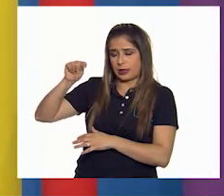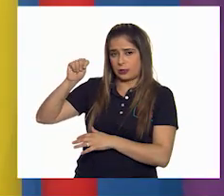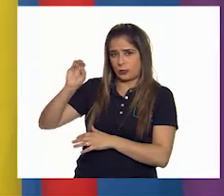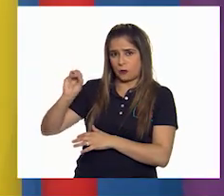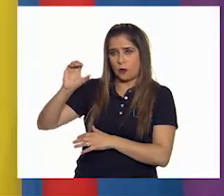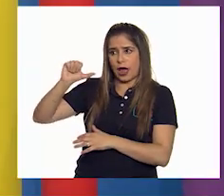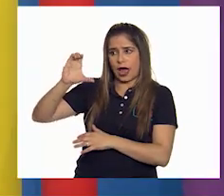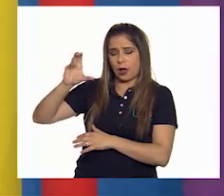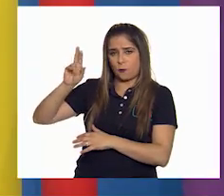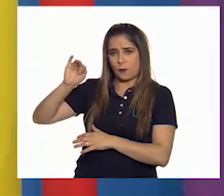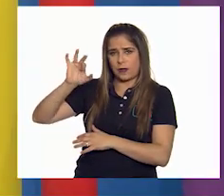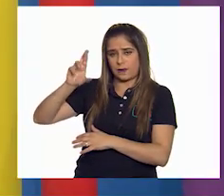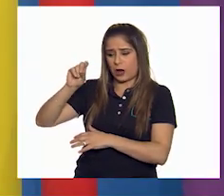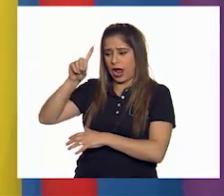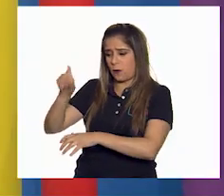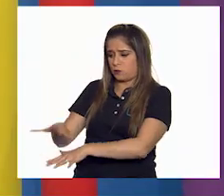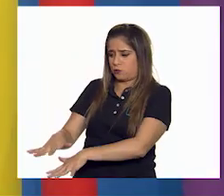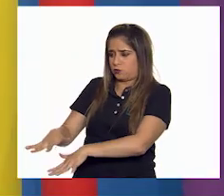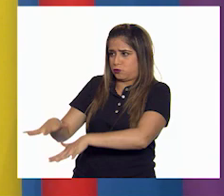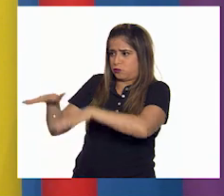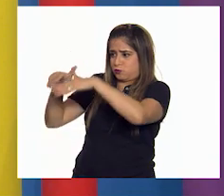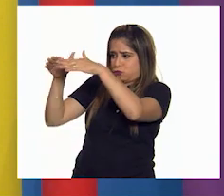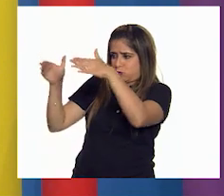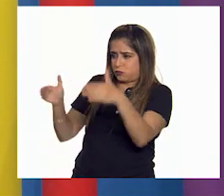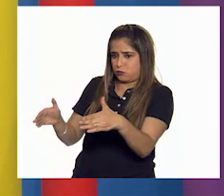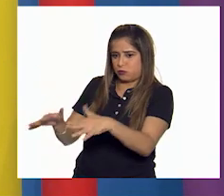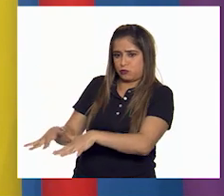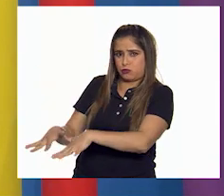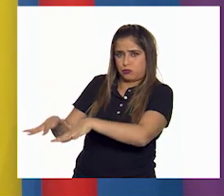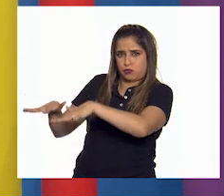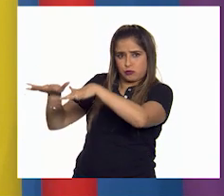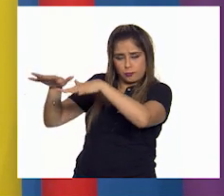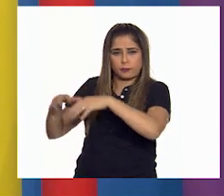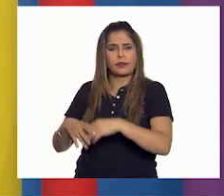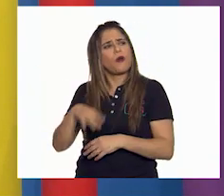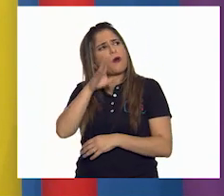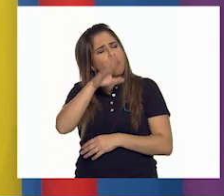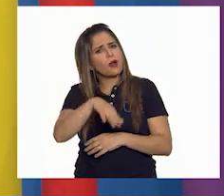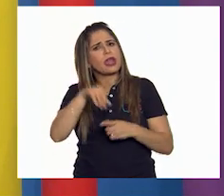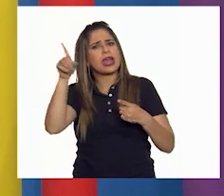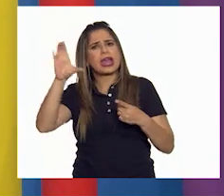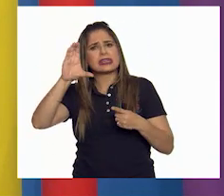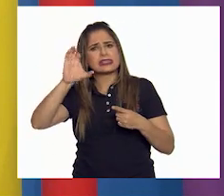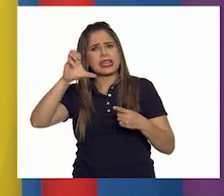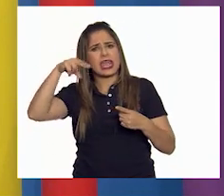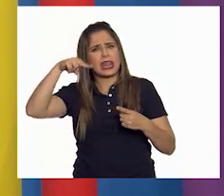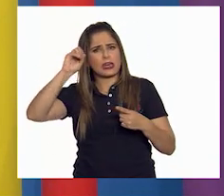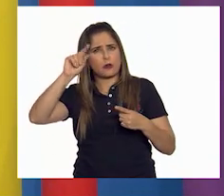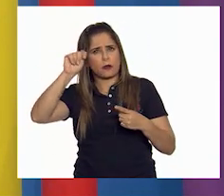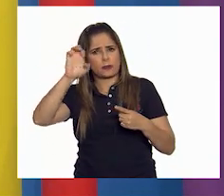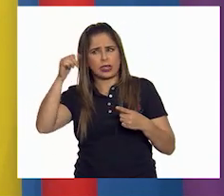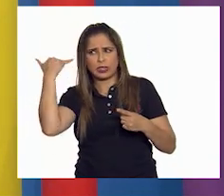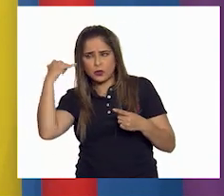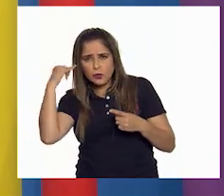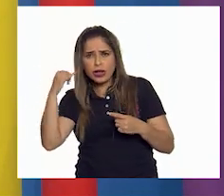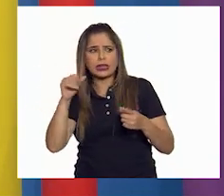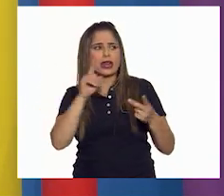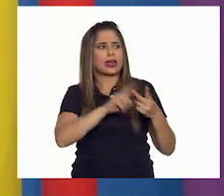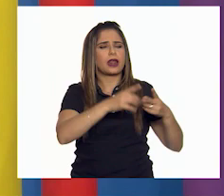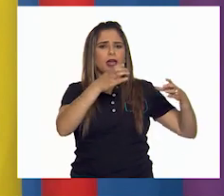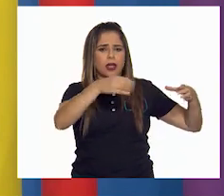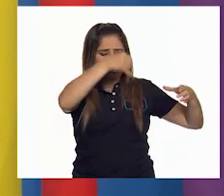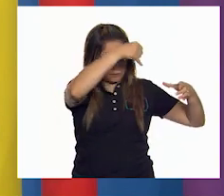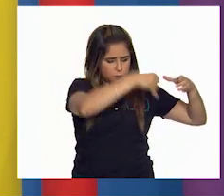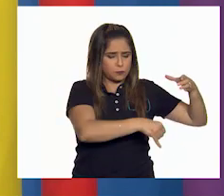Maestra, el agua que se obtiene, de los pozos o que está en los cenotes allá en Yucatán, ¿sería un ejemplo claro de